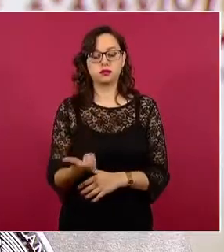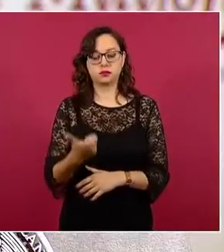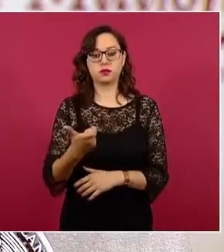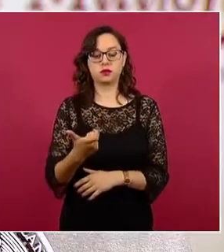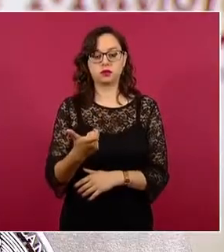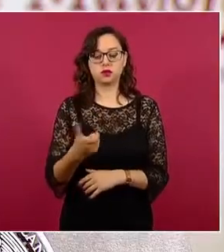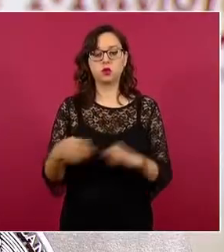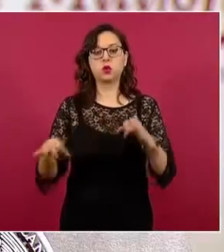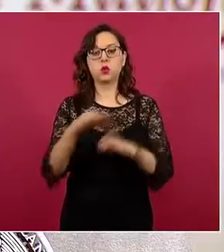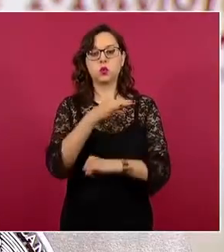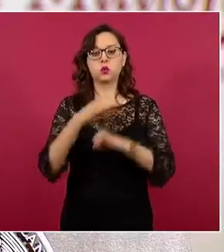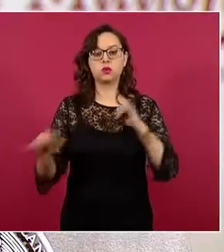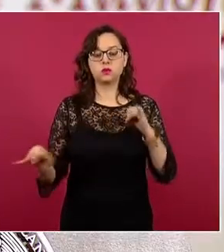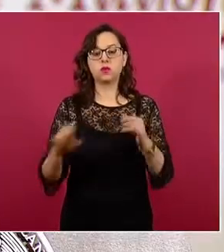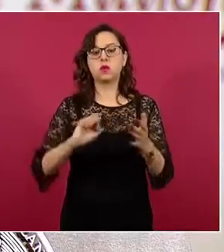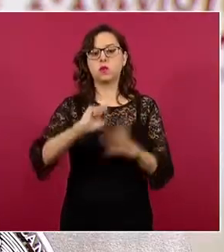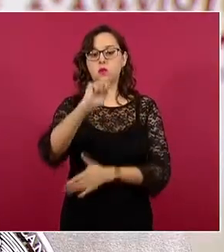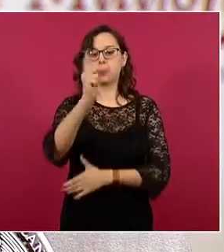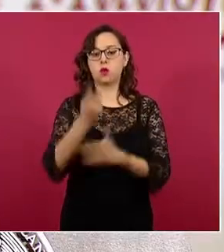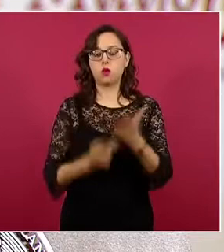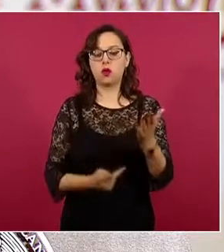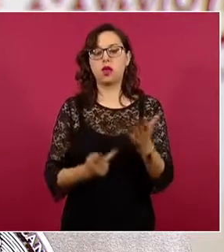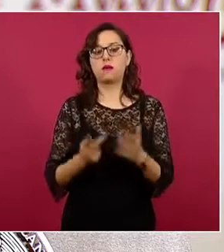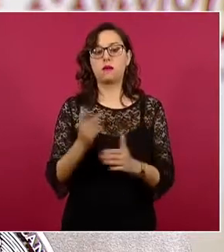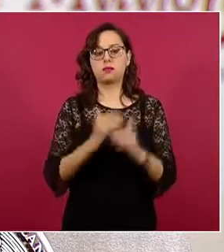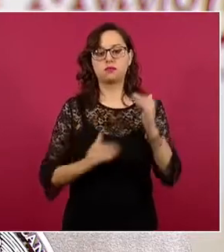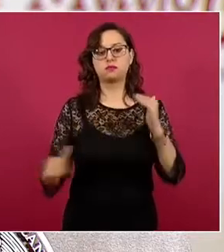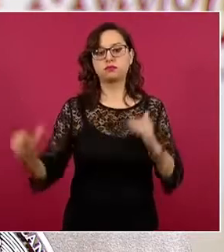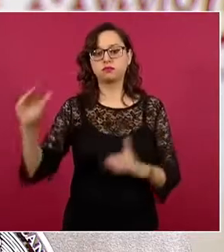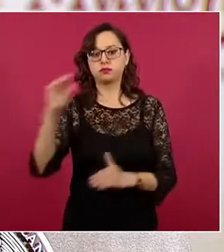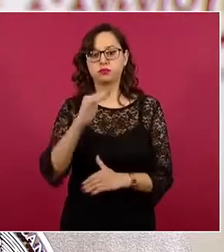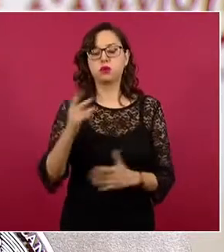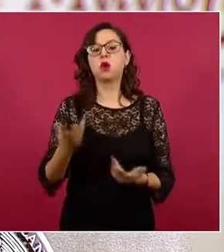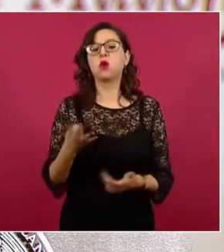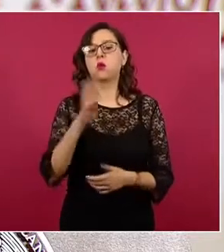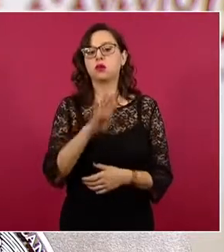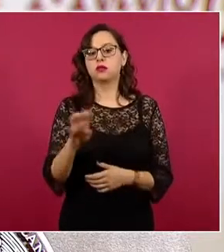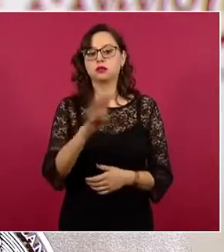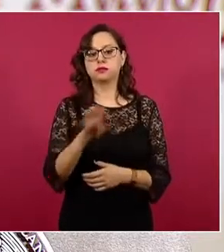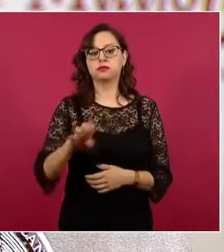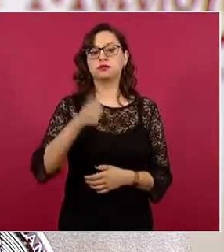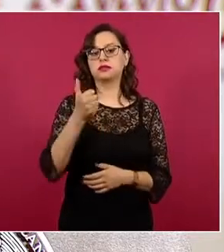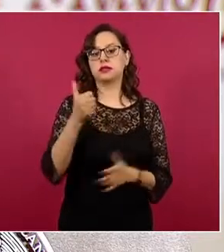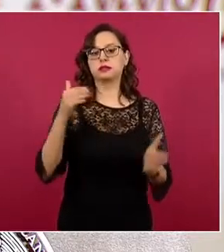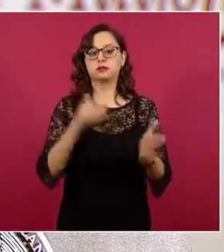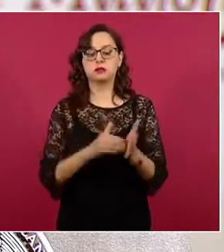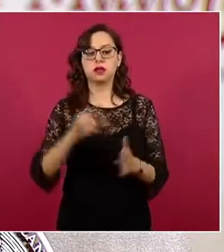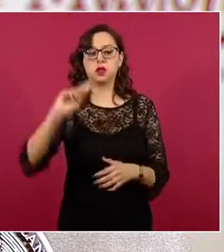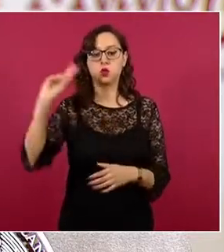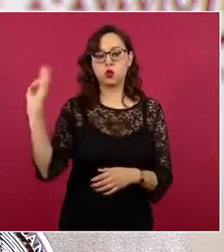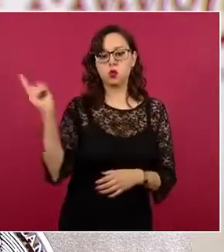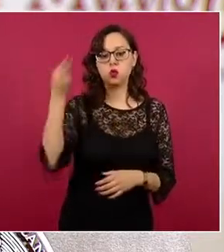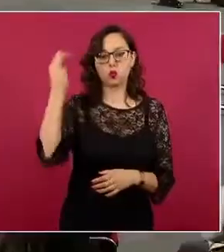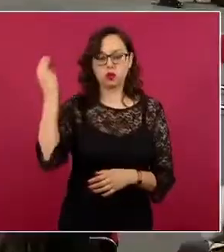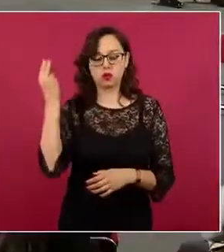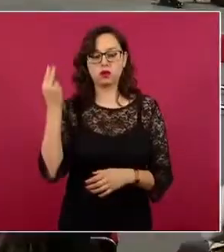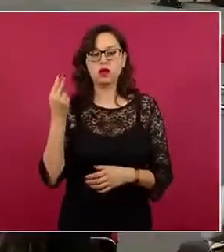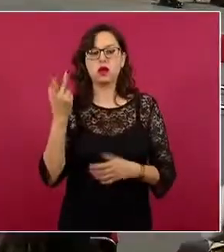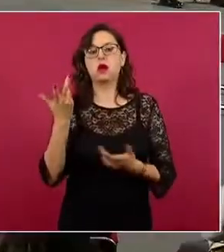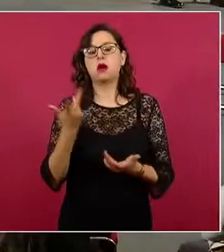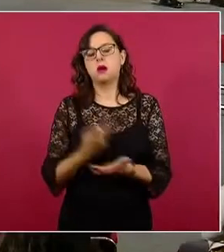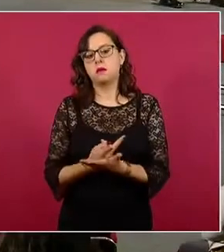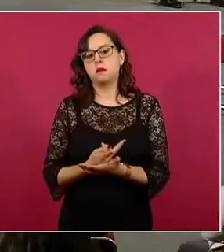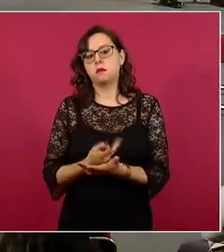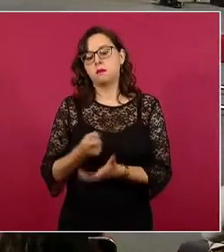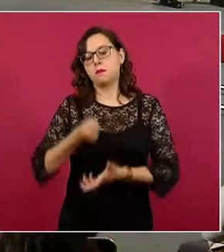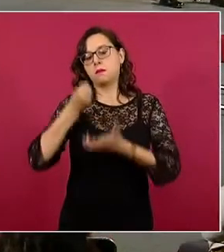pesos. Por último, en el programa de educación superior se atendieron a 406 mil universitarios con una inversión